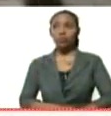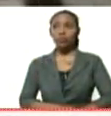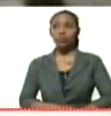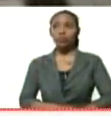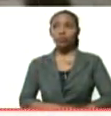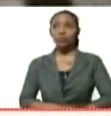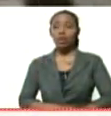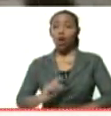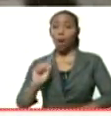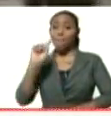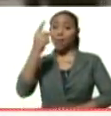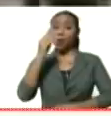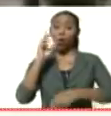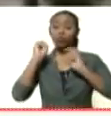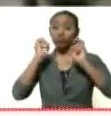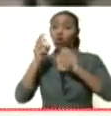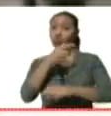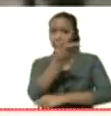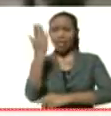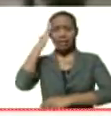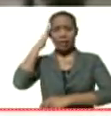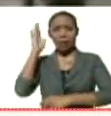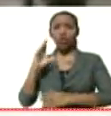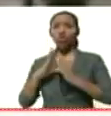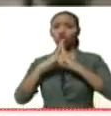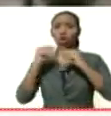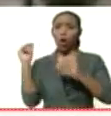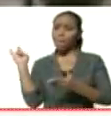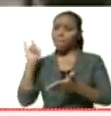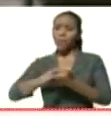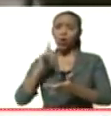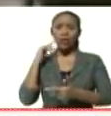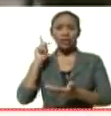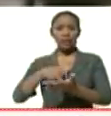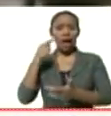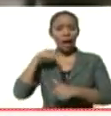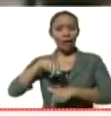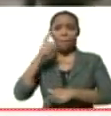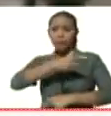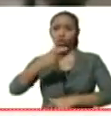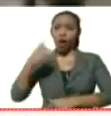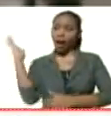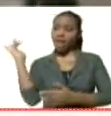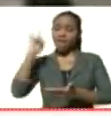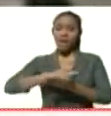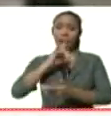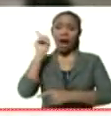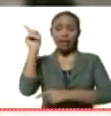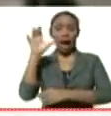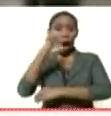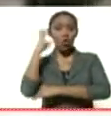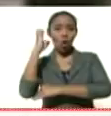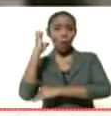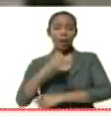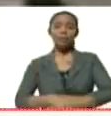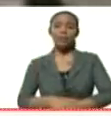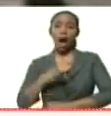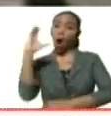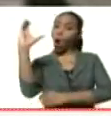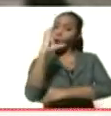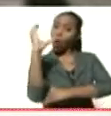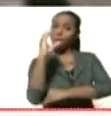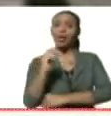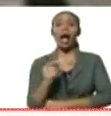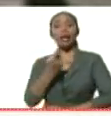Y los primeros casos, ustedes saben, todos importados, de personas que viajaron a Europa, a Colombia,